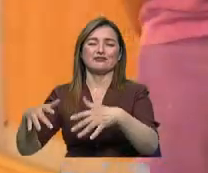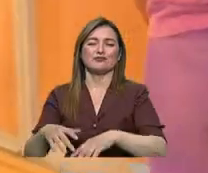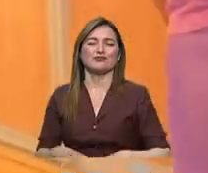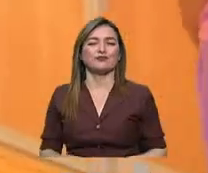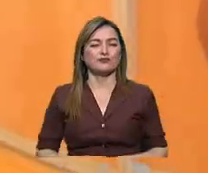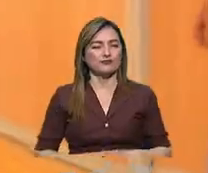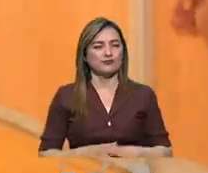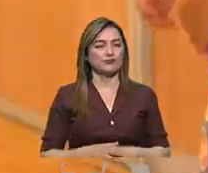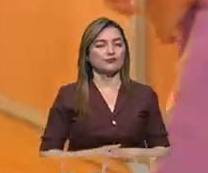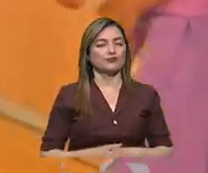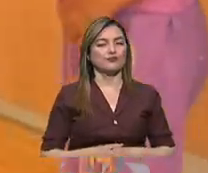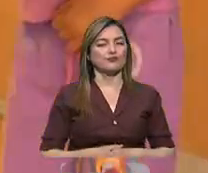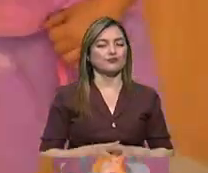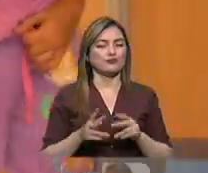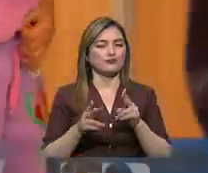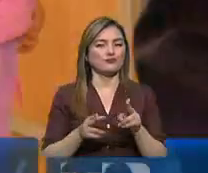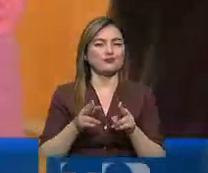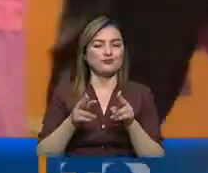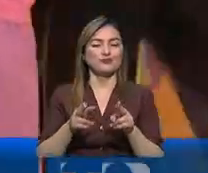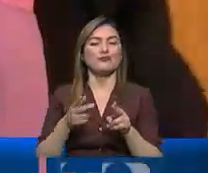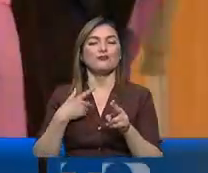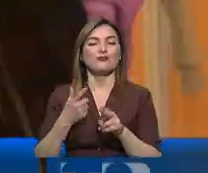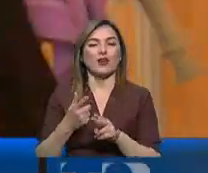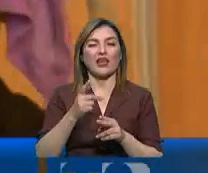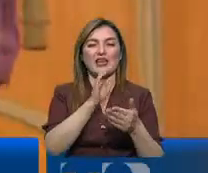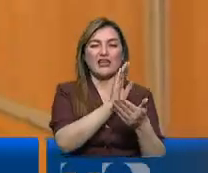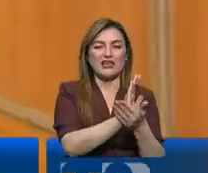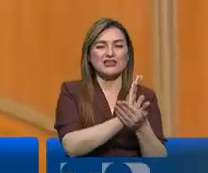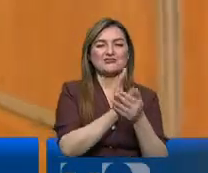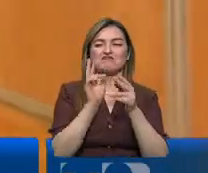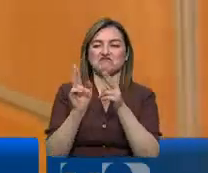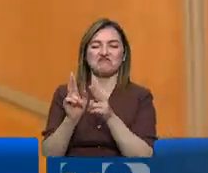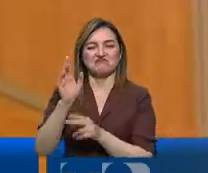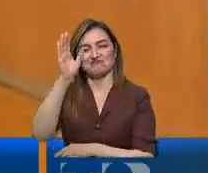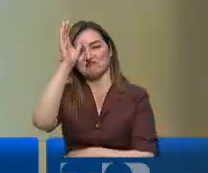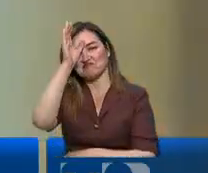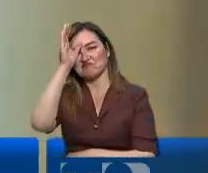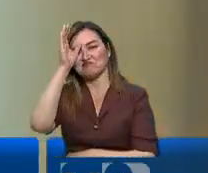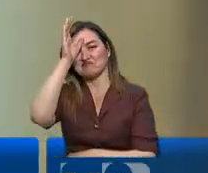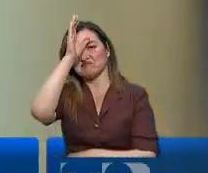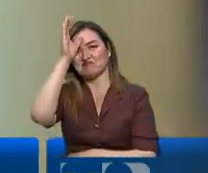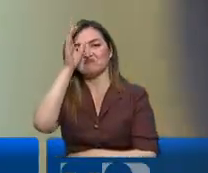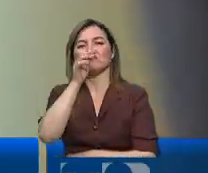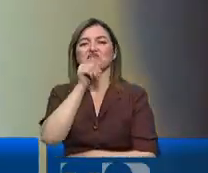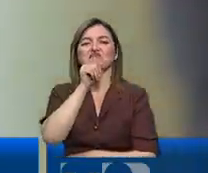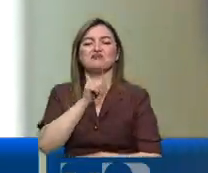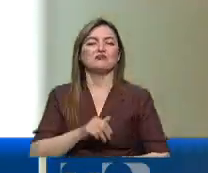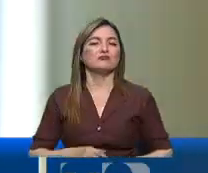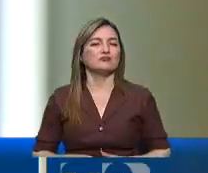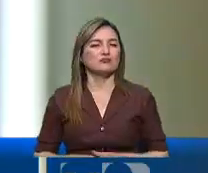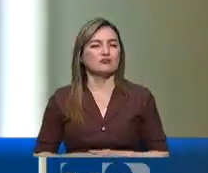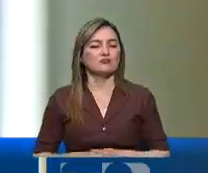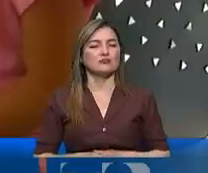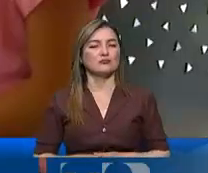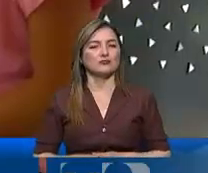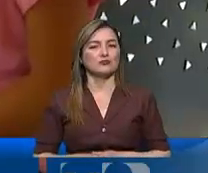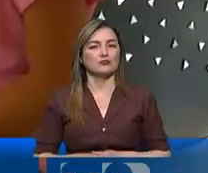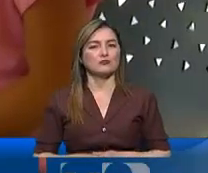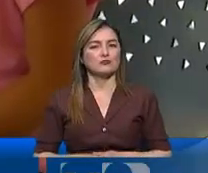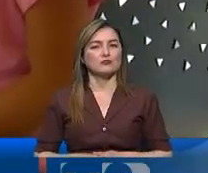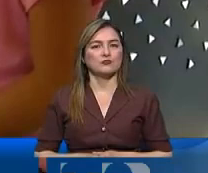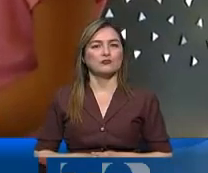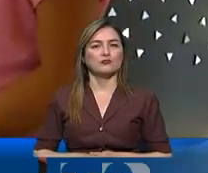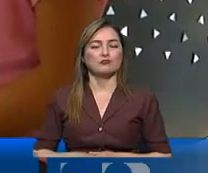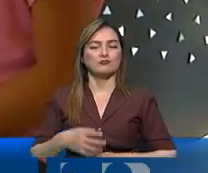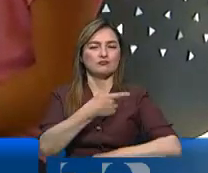cifras que son similares en casos de salud del iess y también en las privadas pese a estas cifras los niveles de vacunación en niños